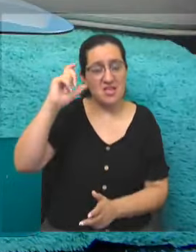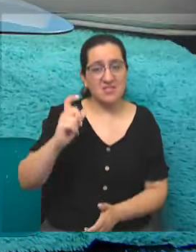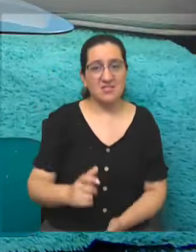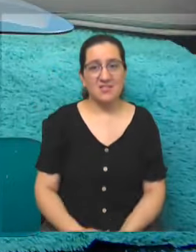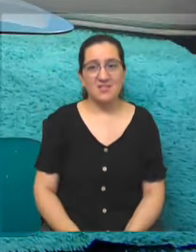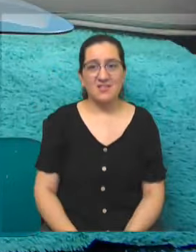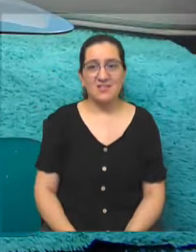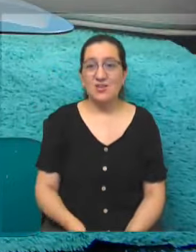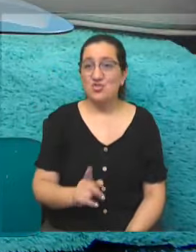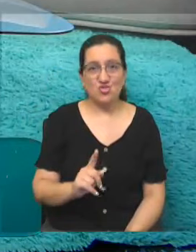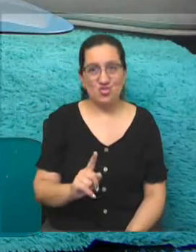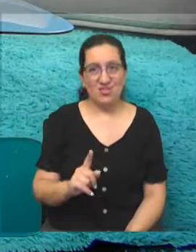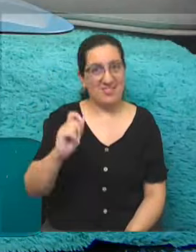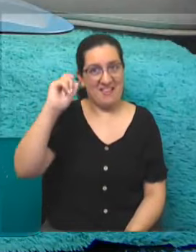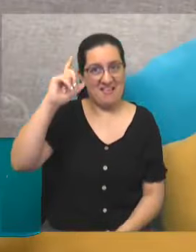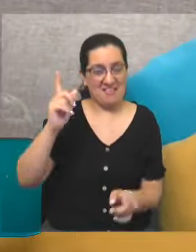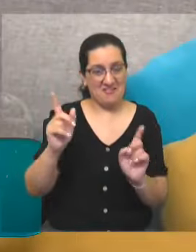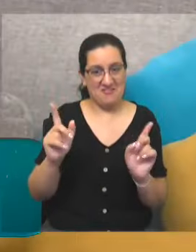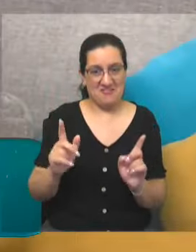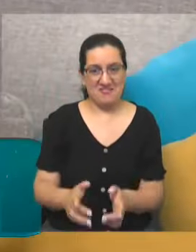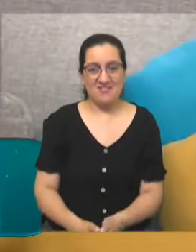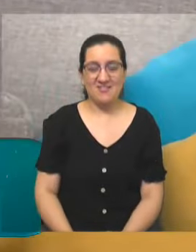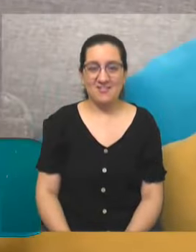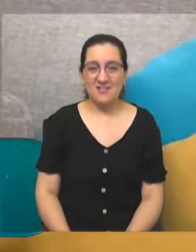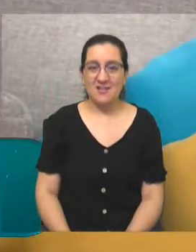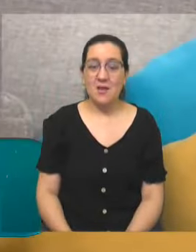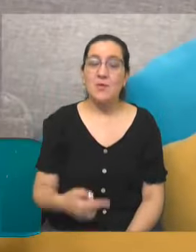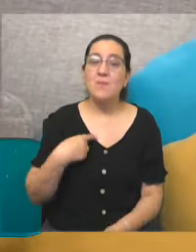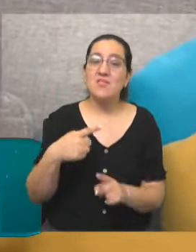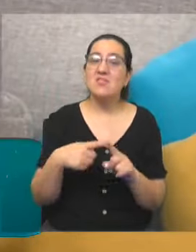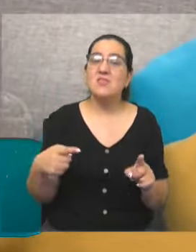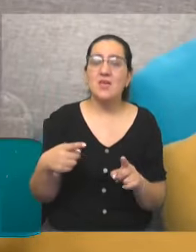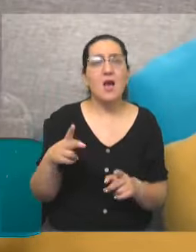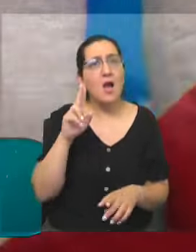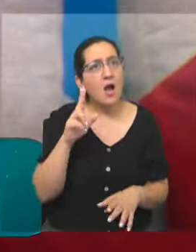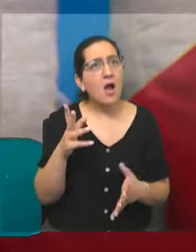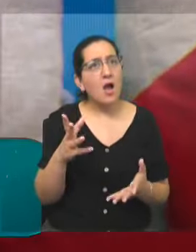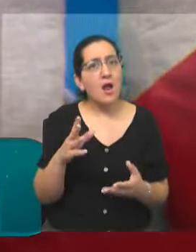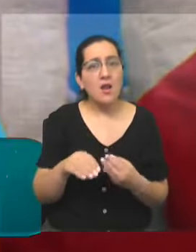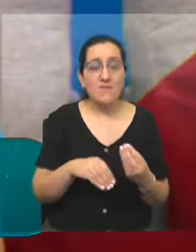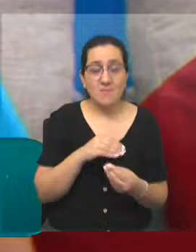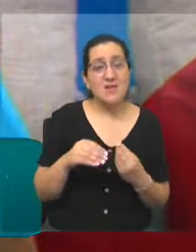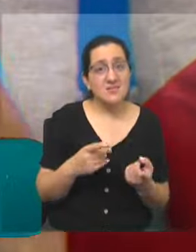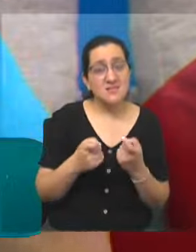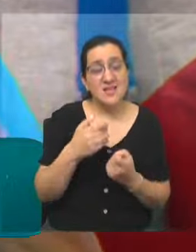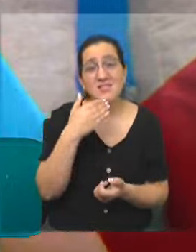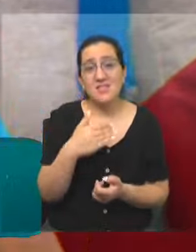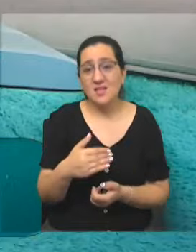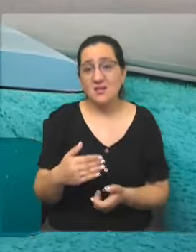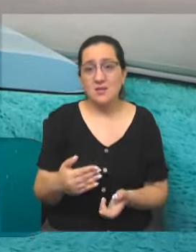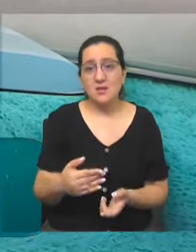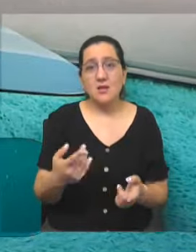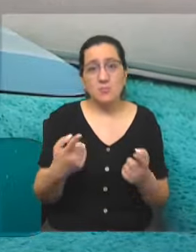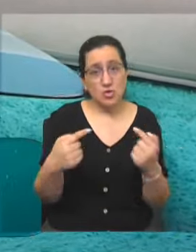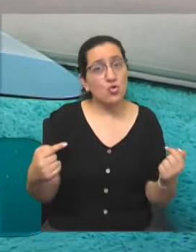tan inteligente. Son difíciles de bancar para la familia. Sí. Pero mi tía tenía esa visión, entonces para la familia es entender también, y son cosas que